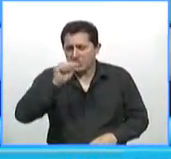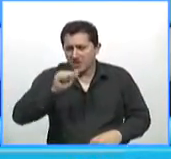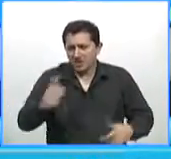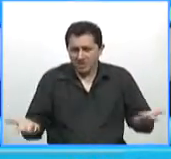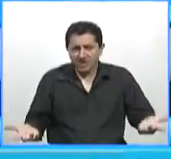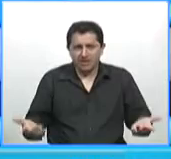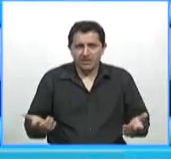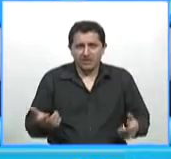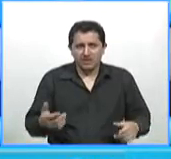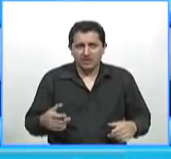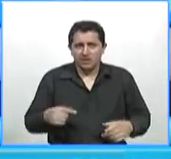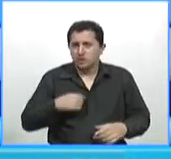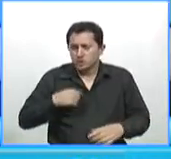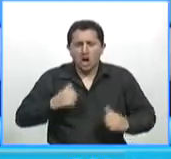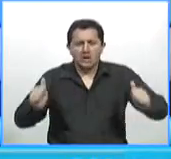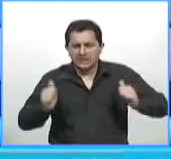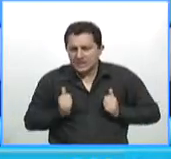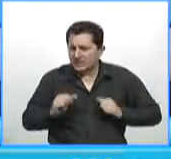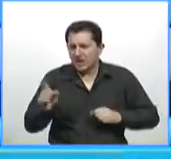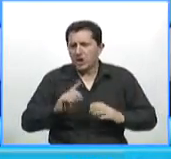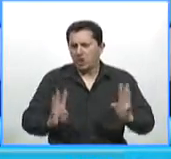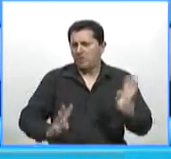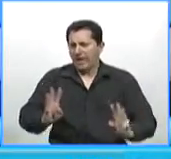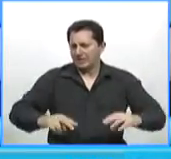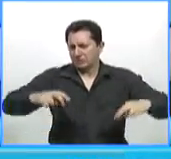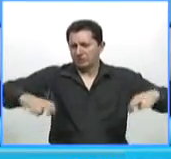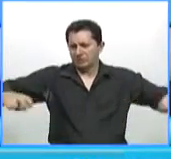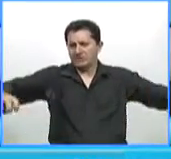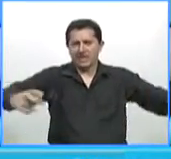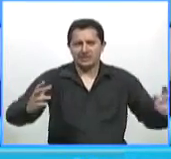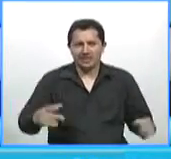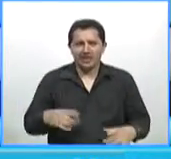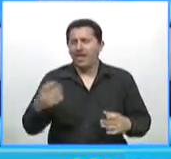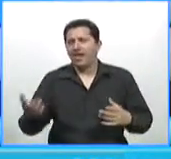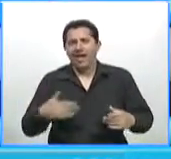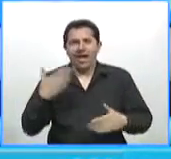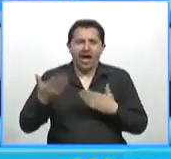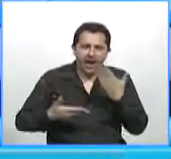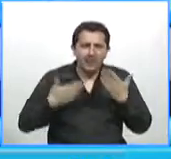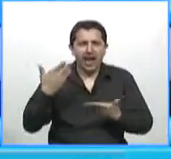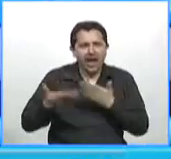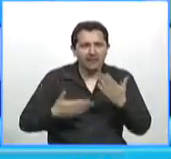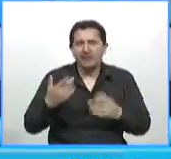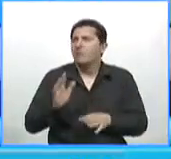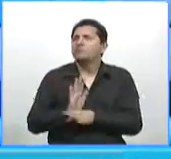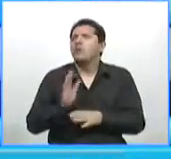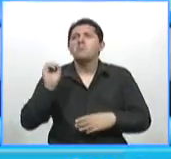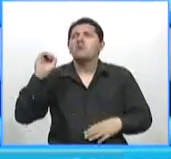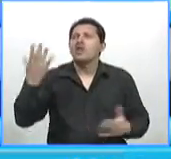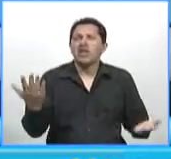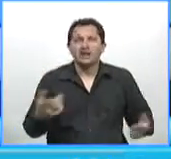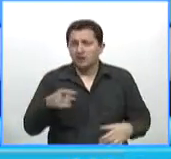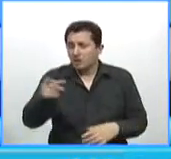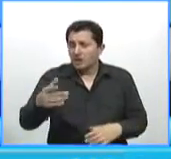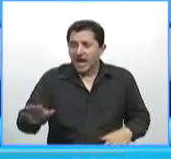llevar. No voy a poner sillas, se sientan en el pasto. Bueno, empezó todo así. Esto es casamiento moderno, ¿viste? Claro, si querés comer algo,